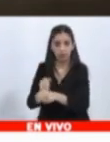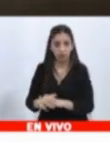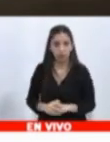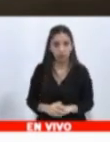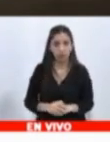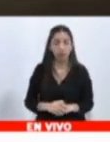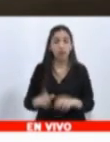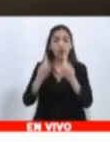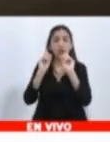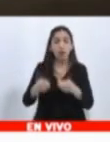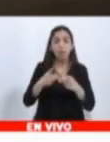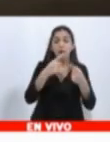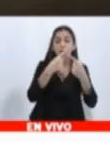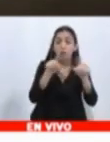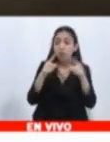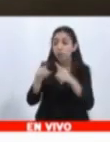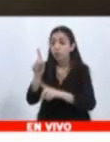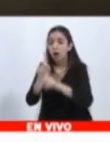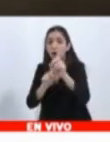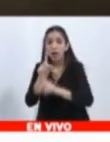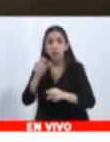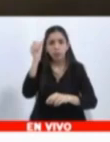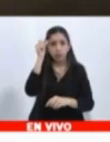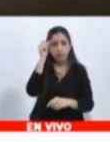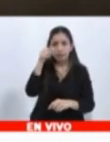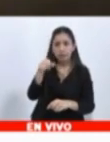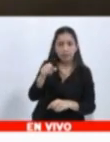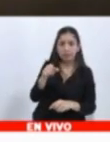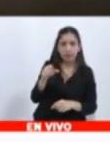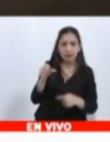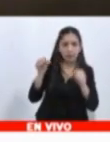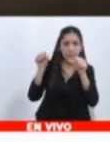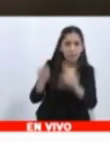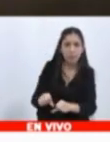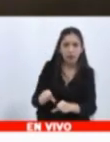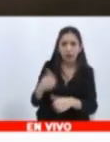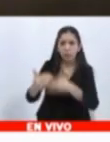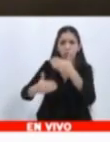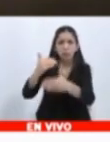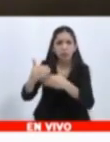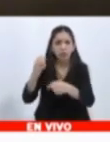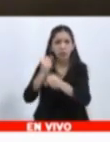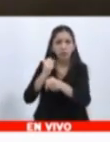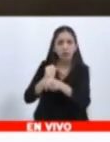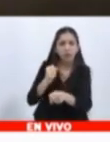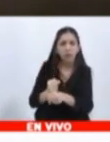destituidos de sus cargos. Y si hay otros que han sido